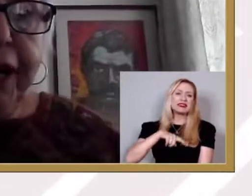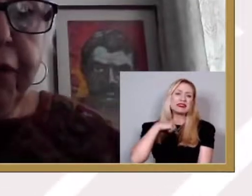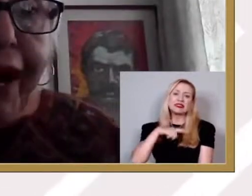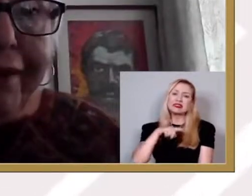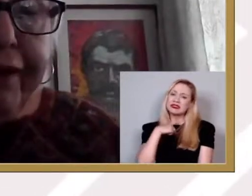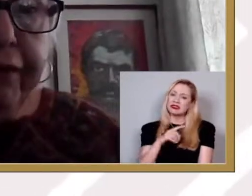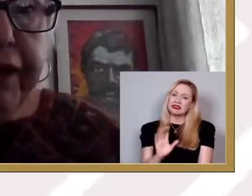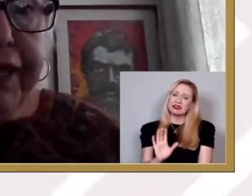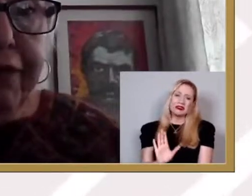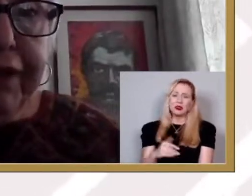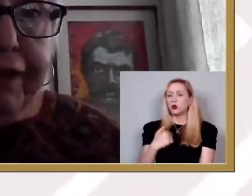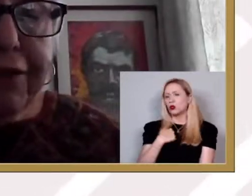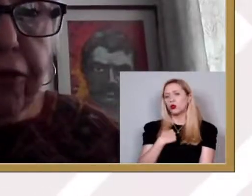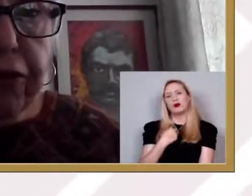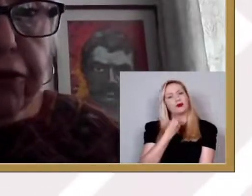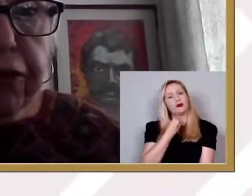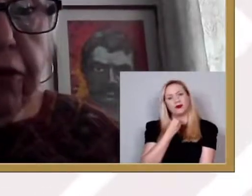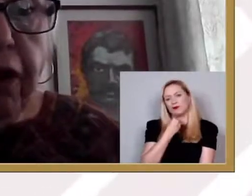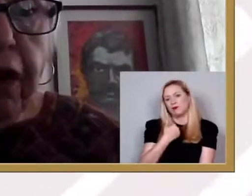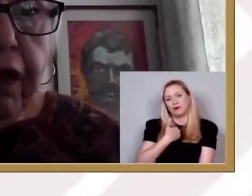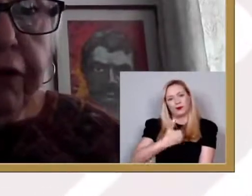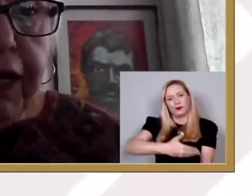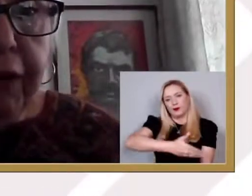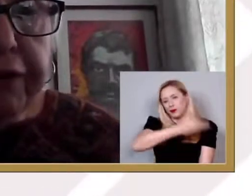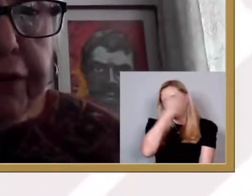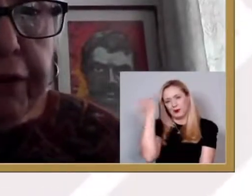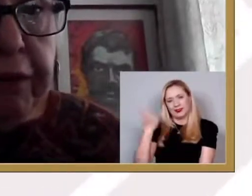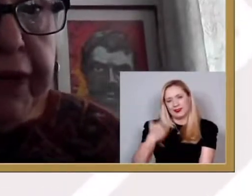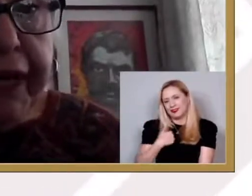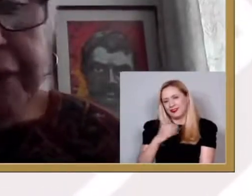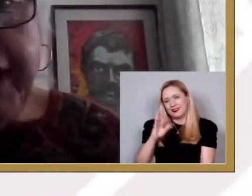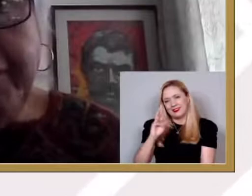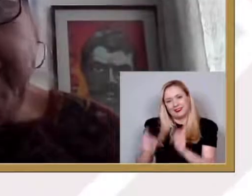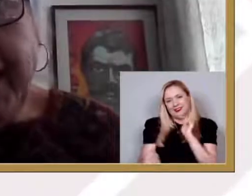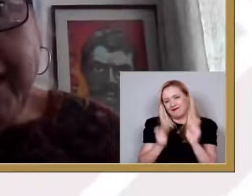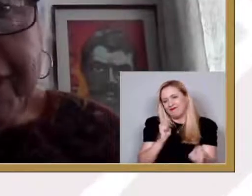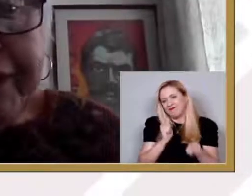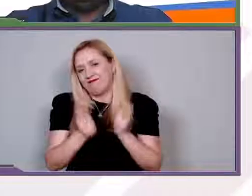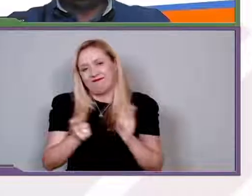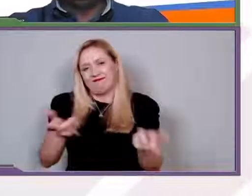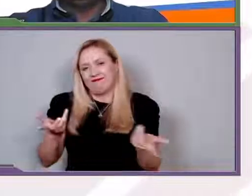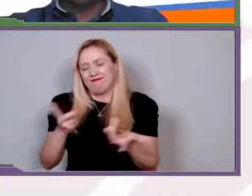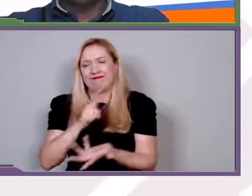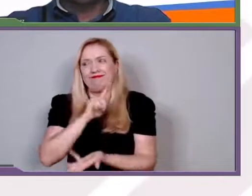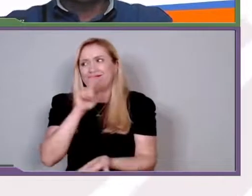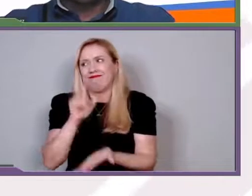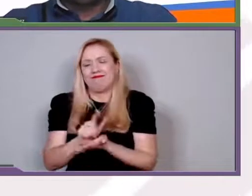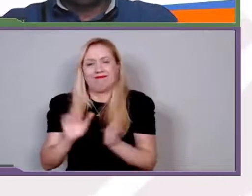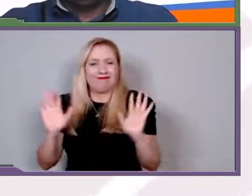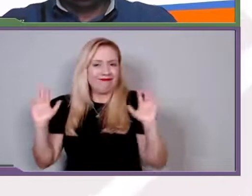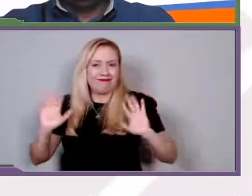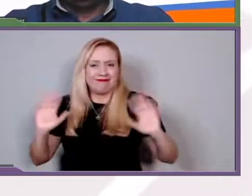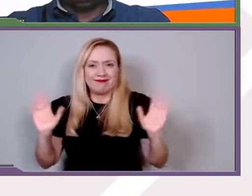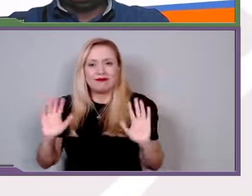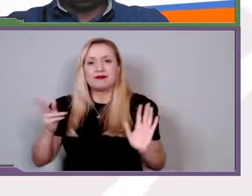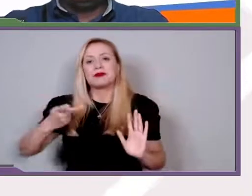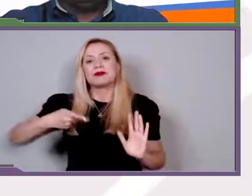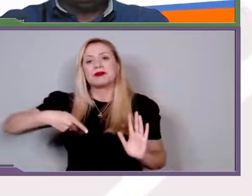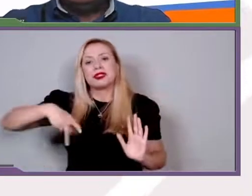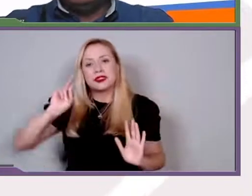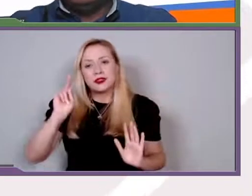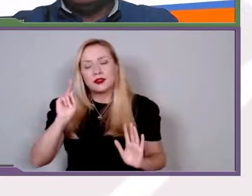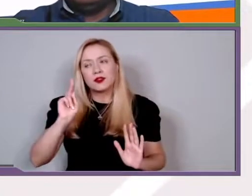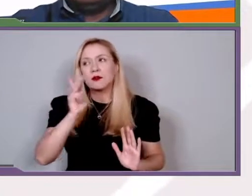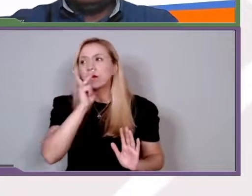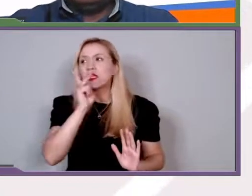yo no soy abogada, definitivamente desconozco toda la cuestión meramente legal, pero la